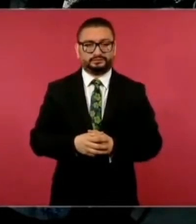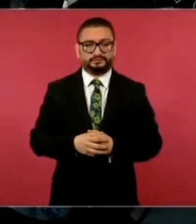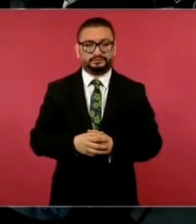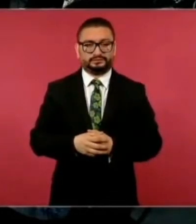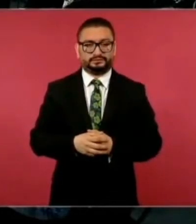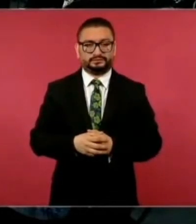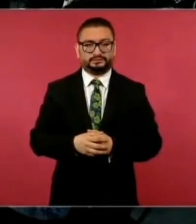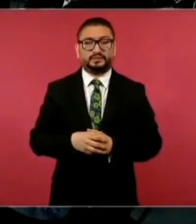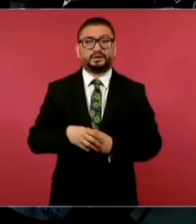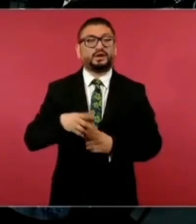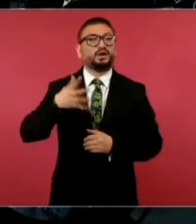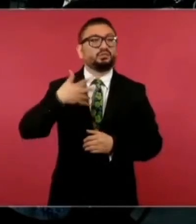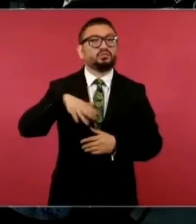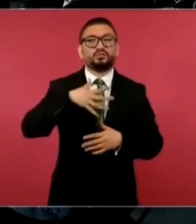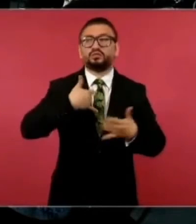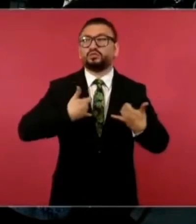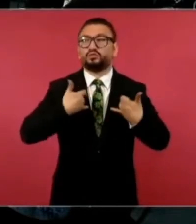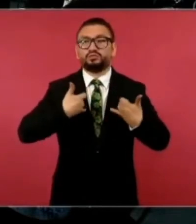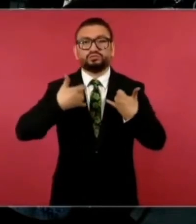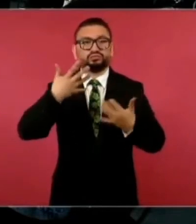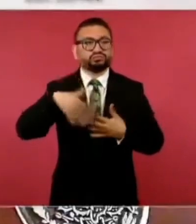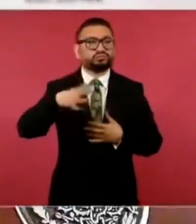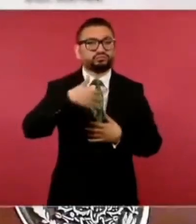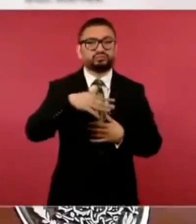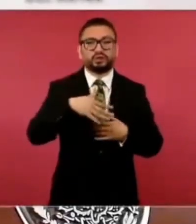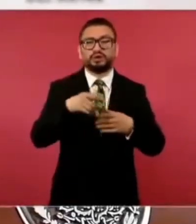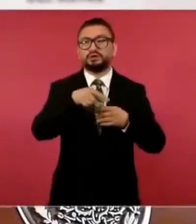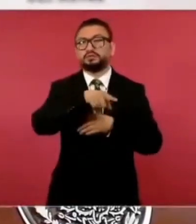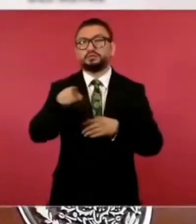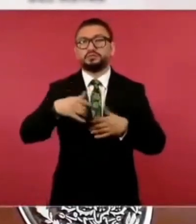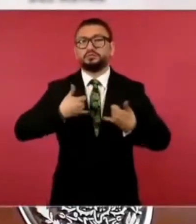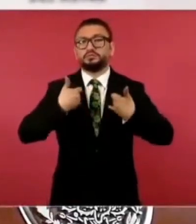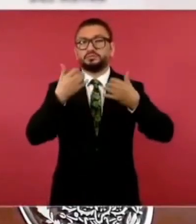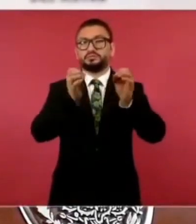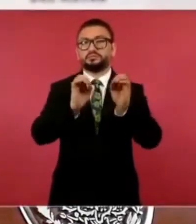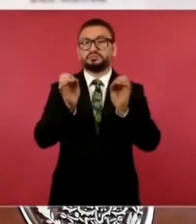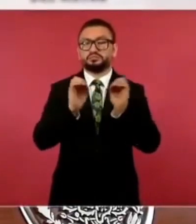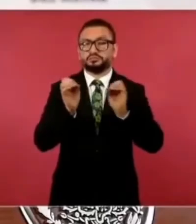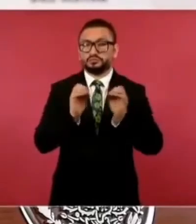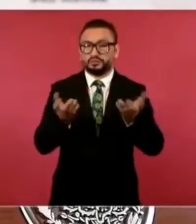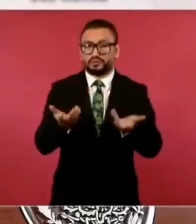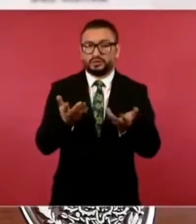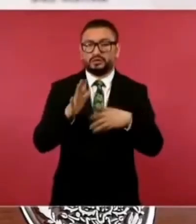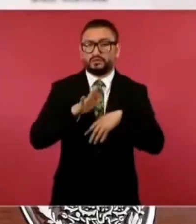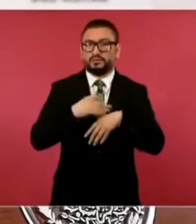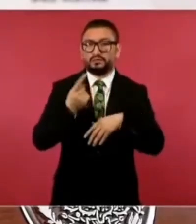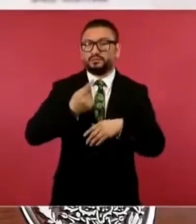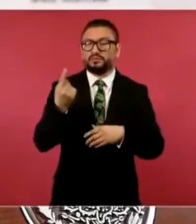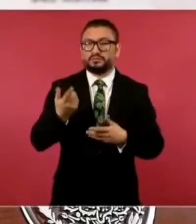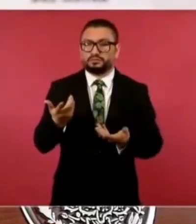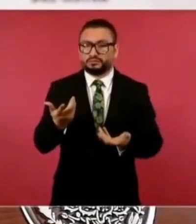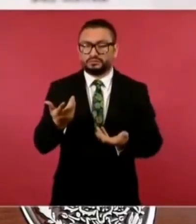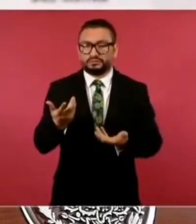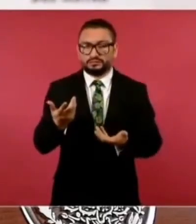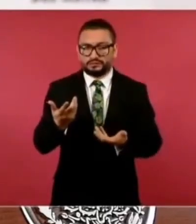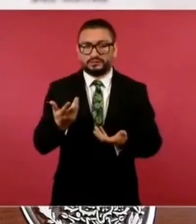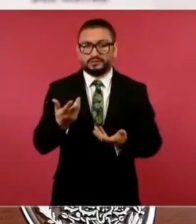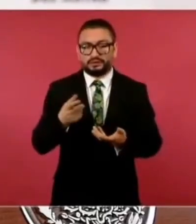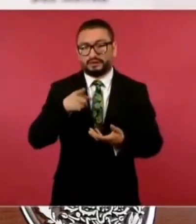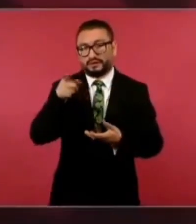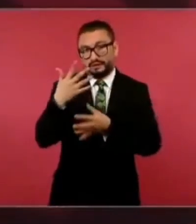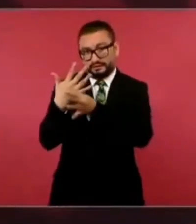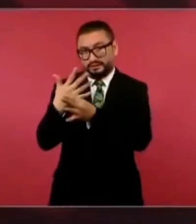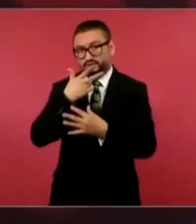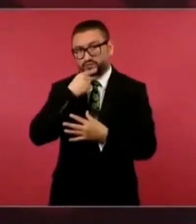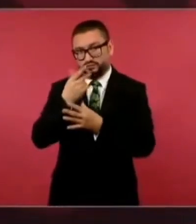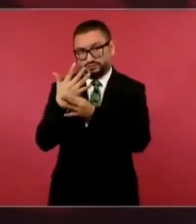a buscar a los jóvenes y no los encontraron porque, según él,